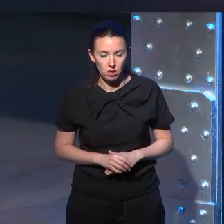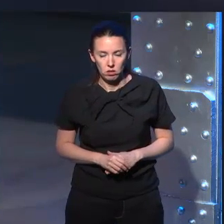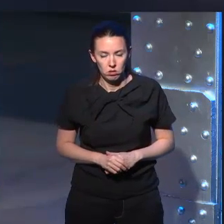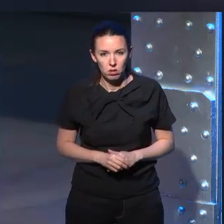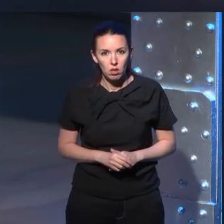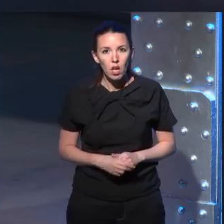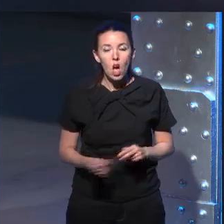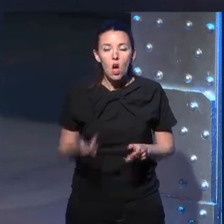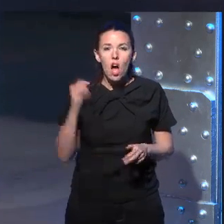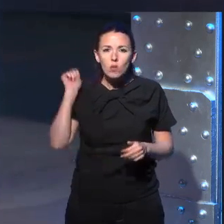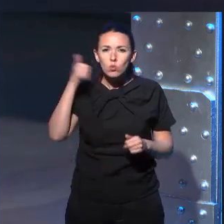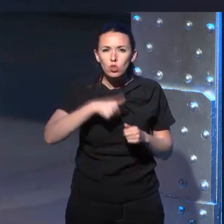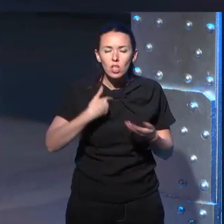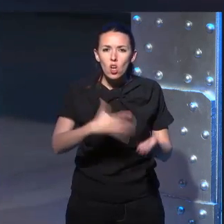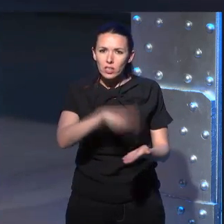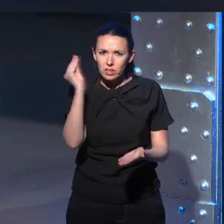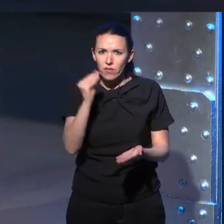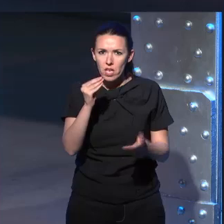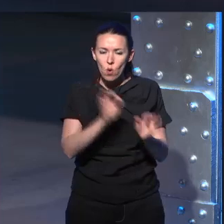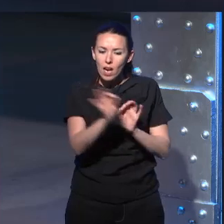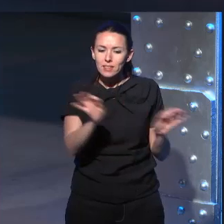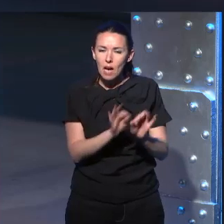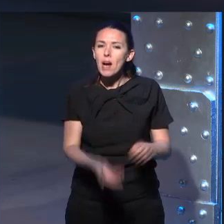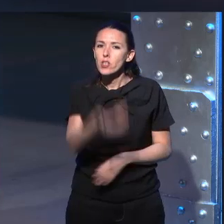Es que después de muchos años entendí que el tamaño sí importa.